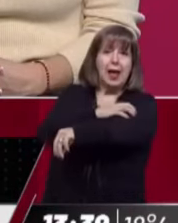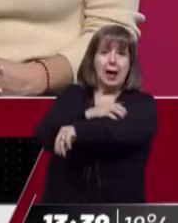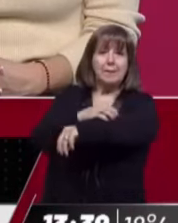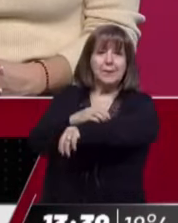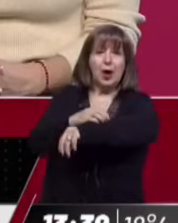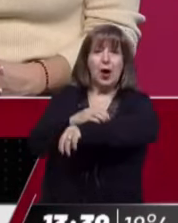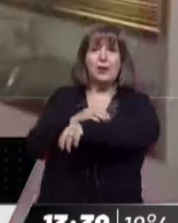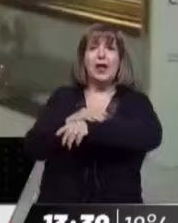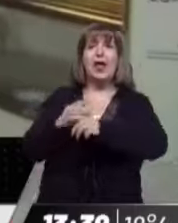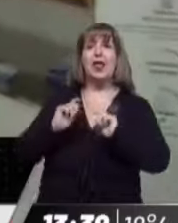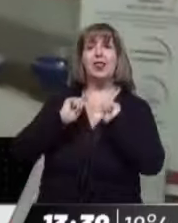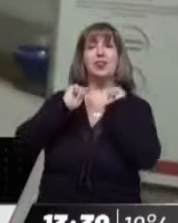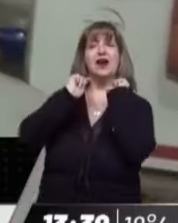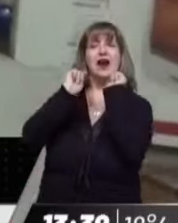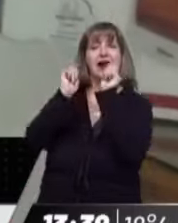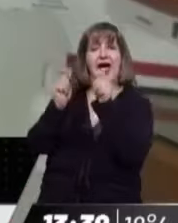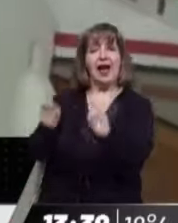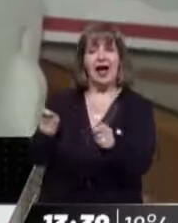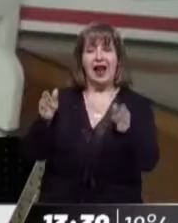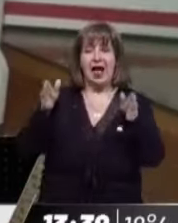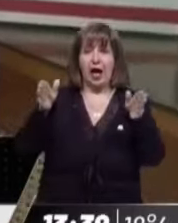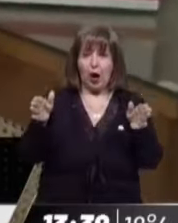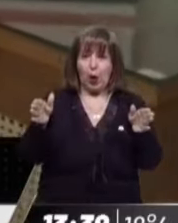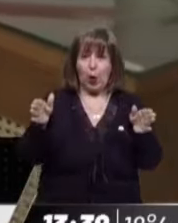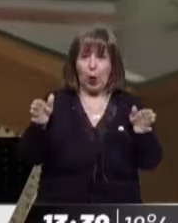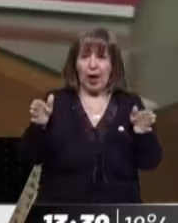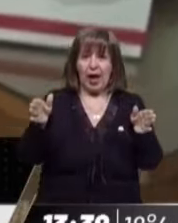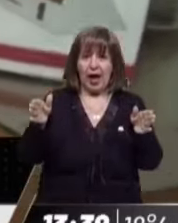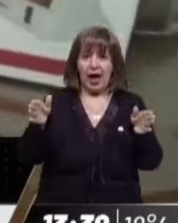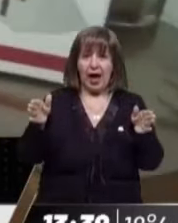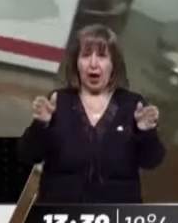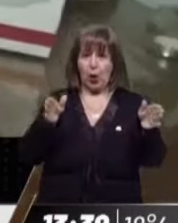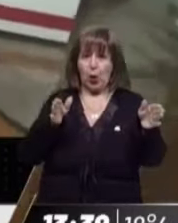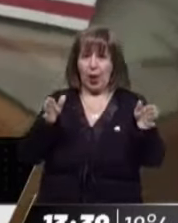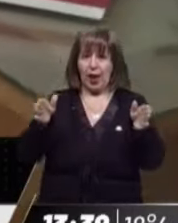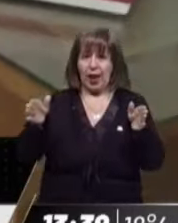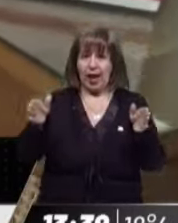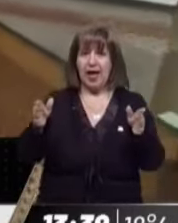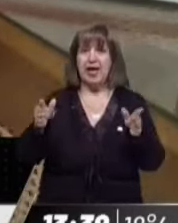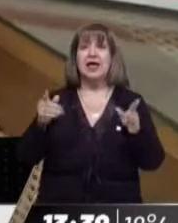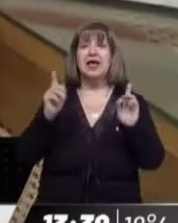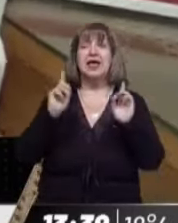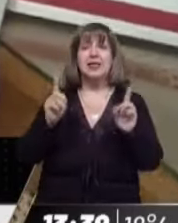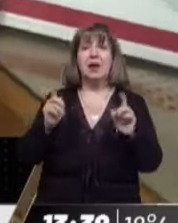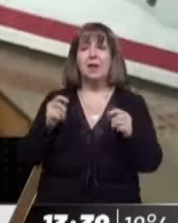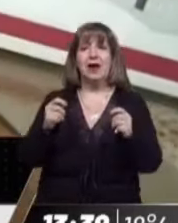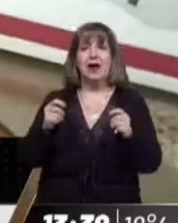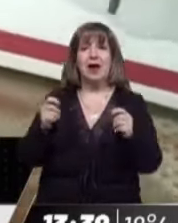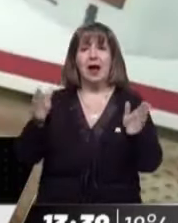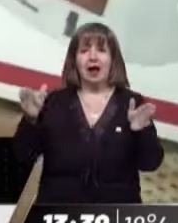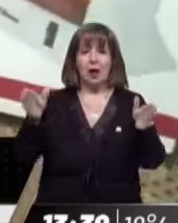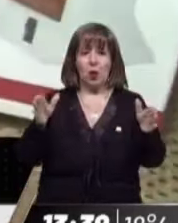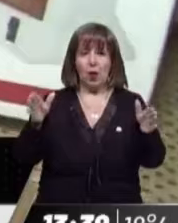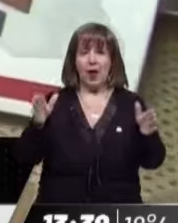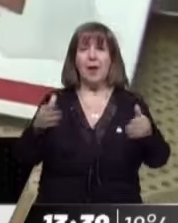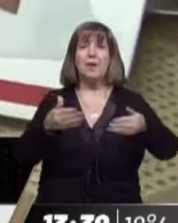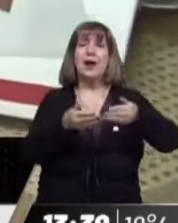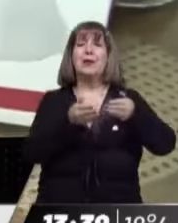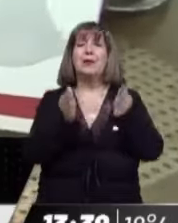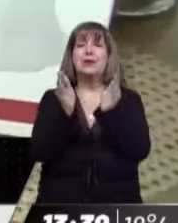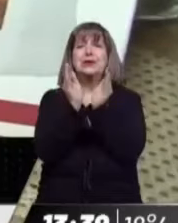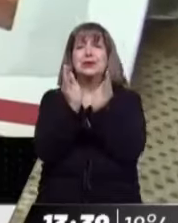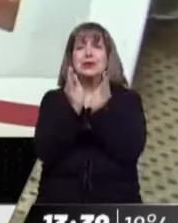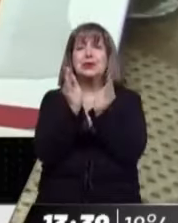La cuna es esta está certificada por el inti no es una cuna cualquiera Ya lo decía es para bebés